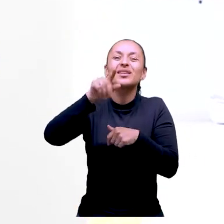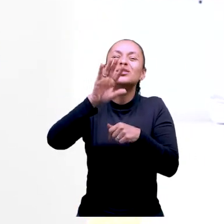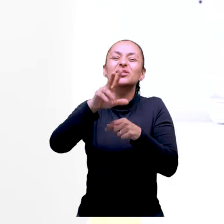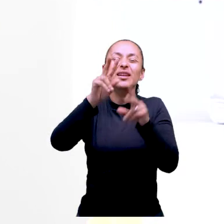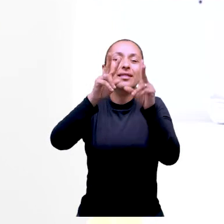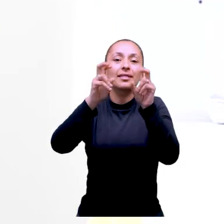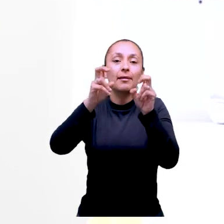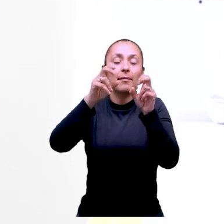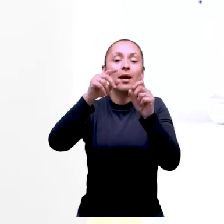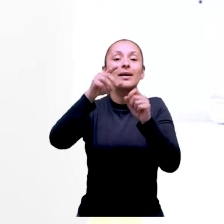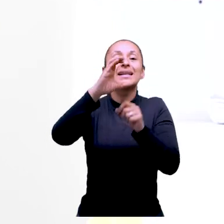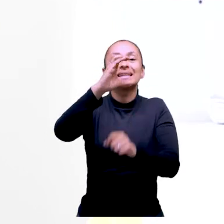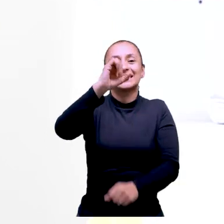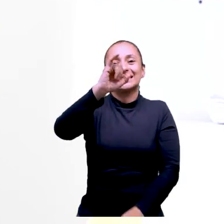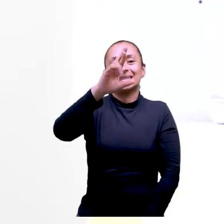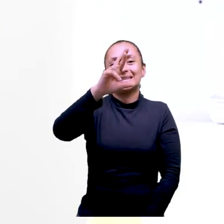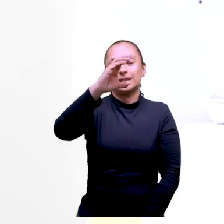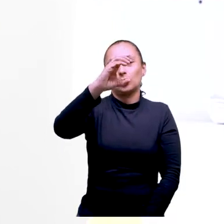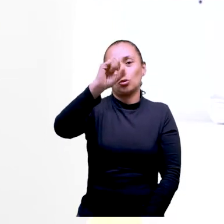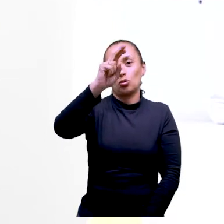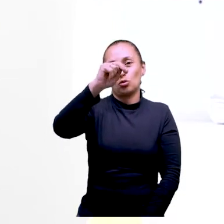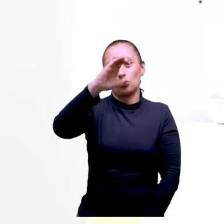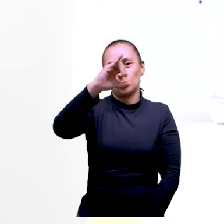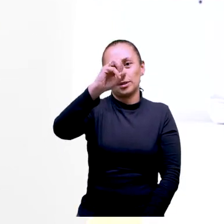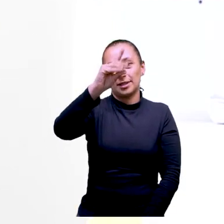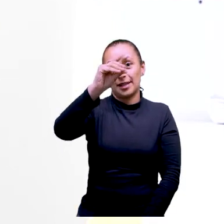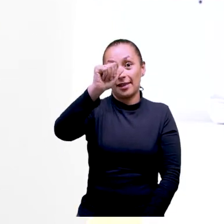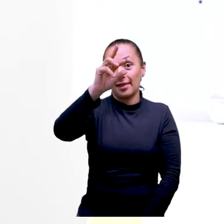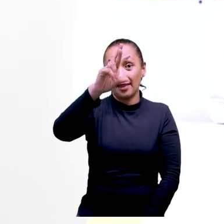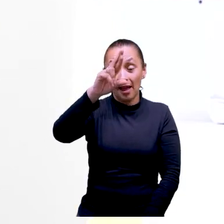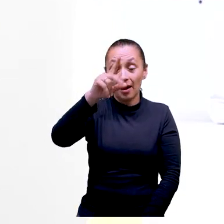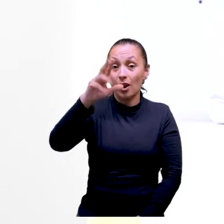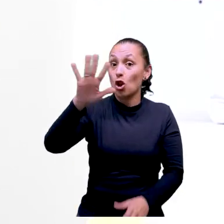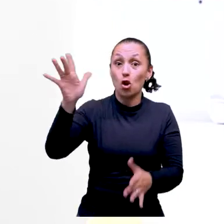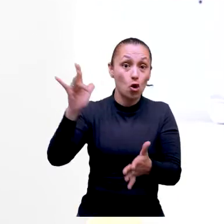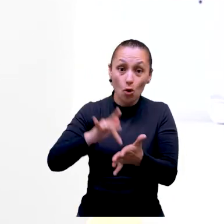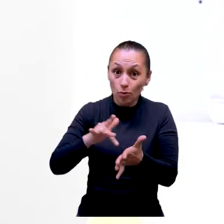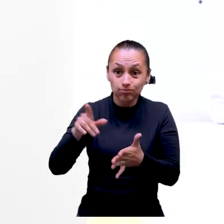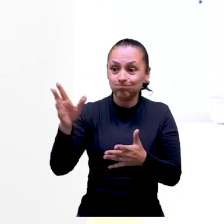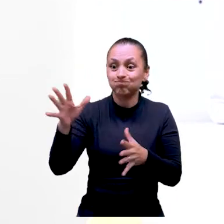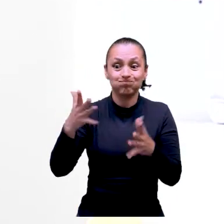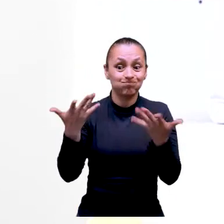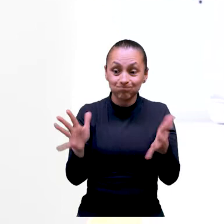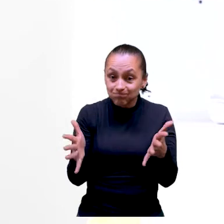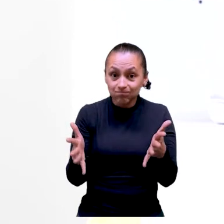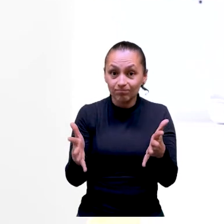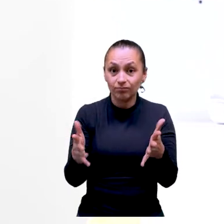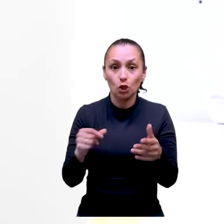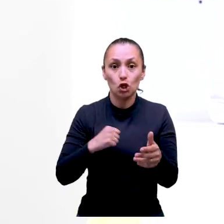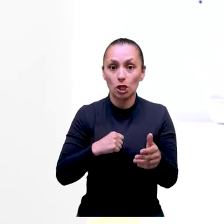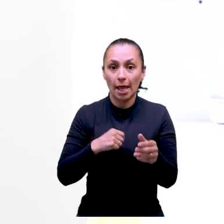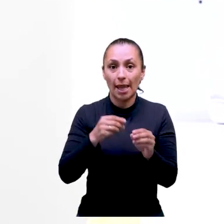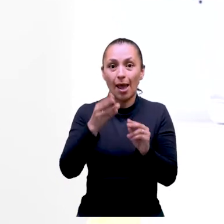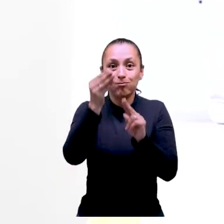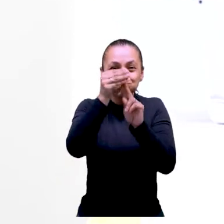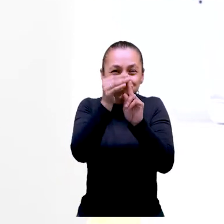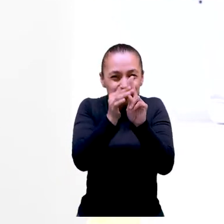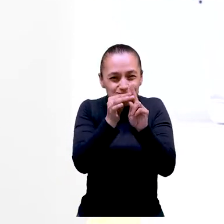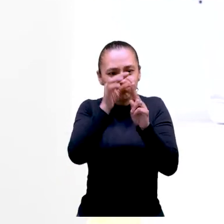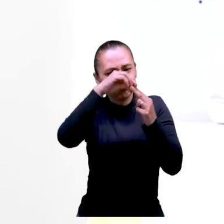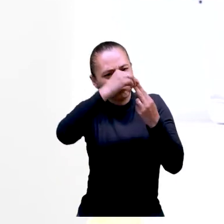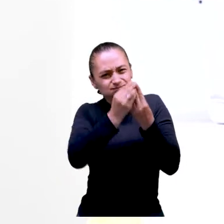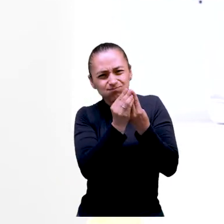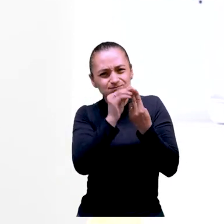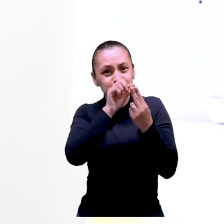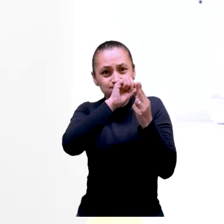intensidad según la costumbre presenta por mi sexo no se podían salvar esto